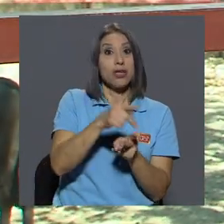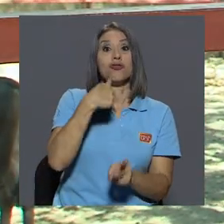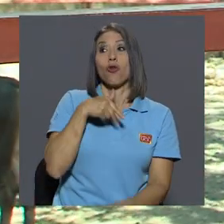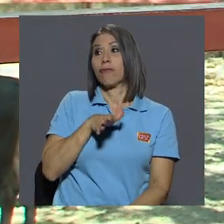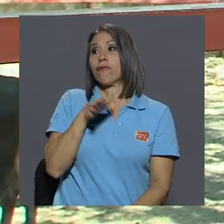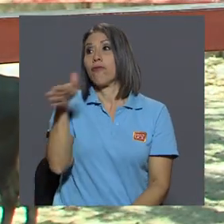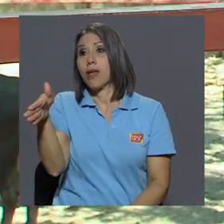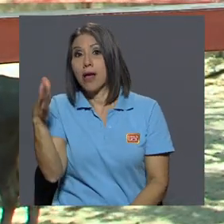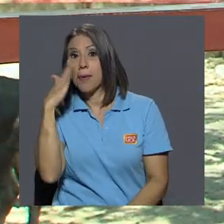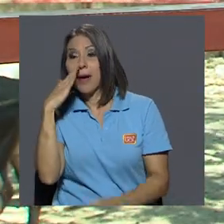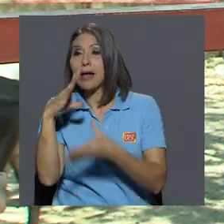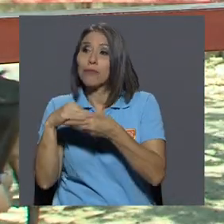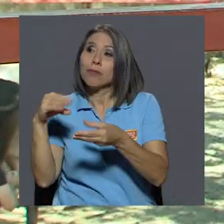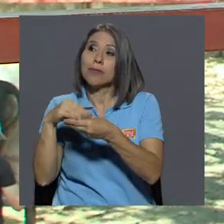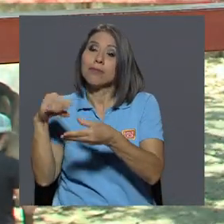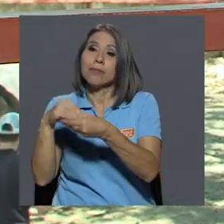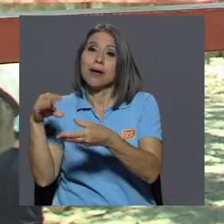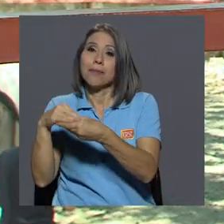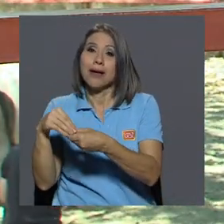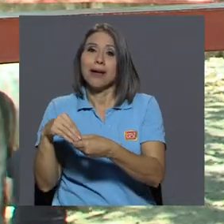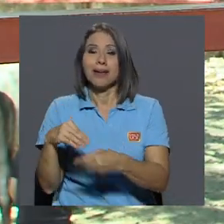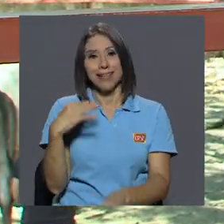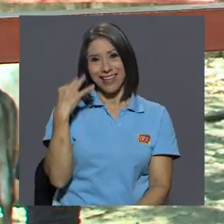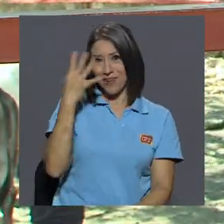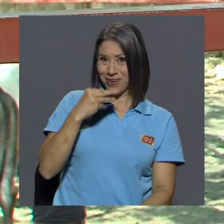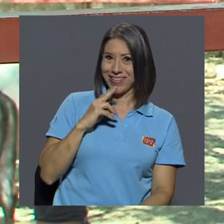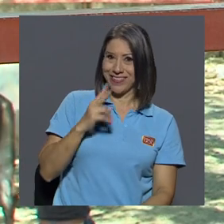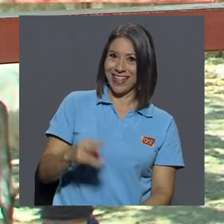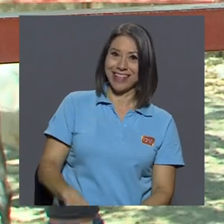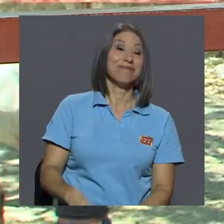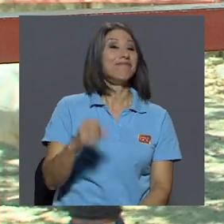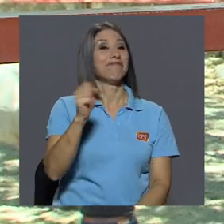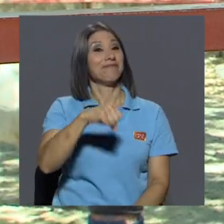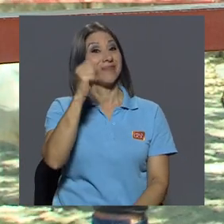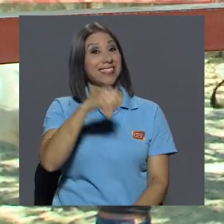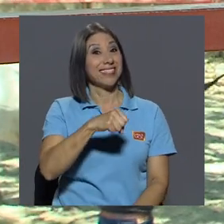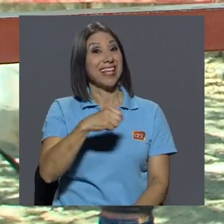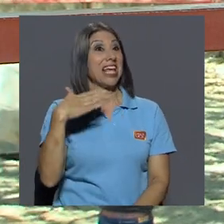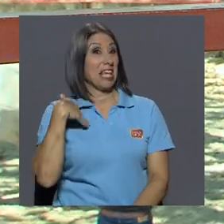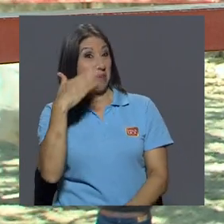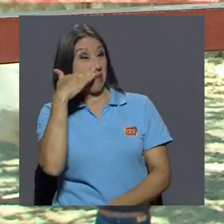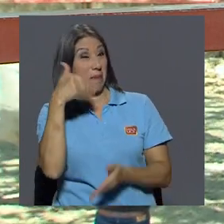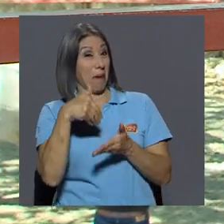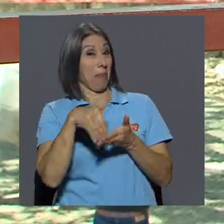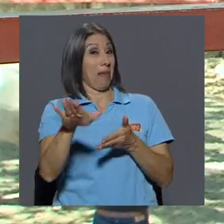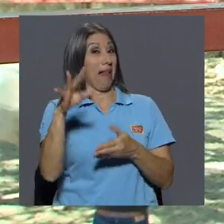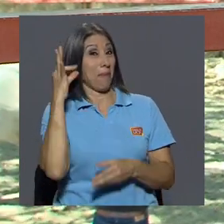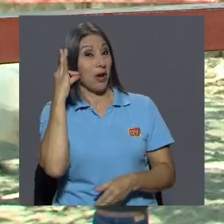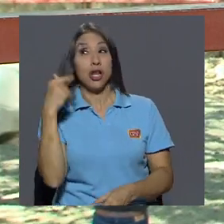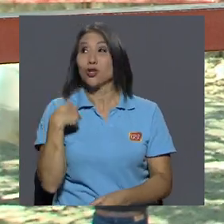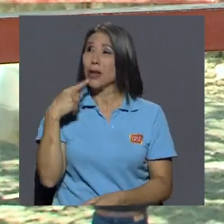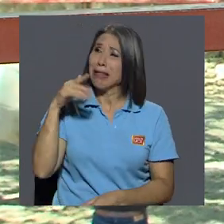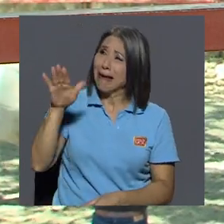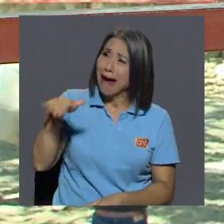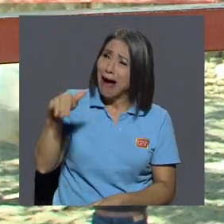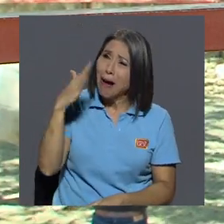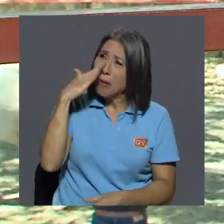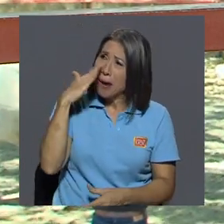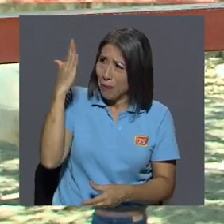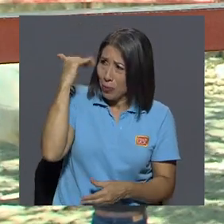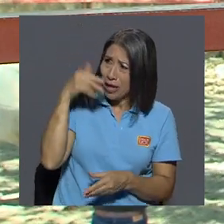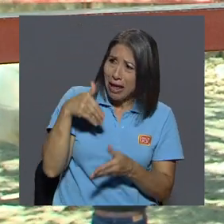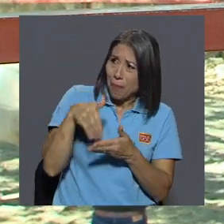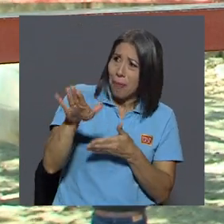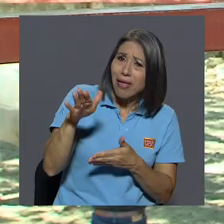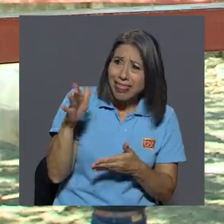mi mamá. Qué bonito, ¿eh? Sí. Y corrió a la mujer de la casa. Le digo, mami, ¿pero por qué me la corre? Déjela